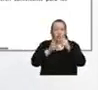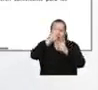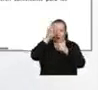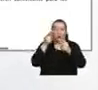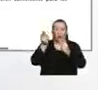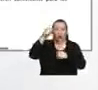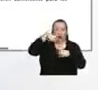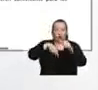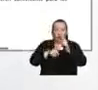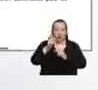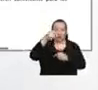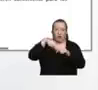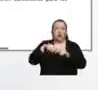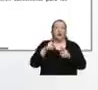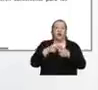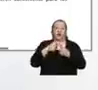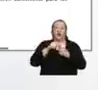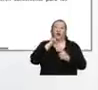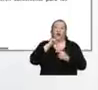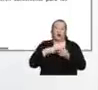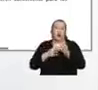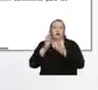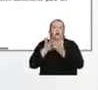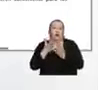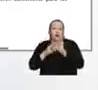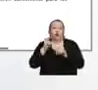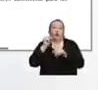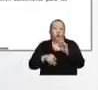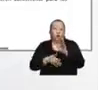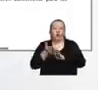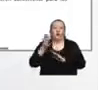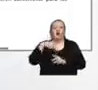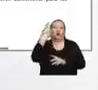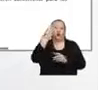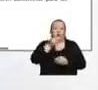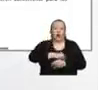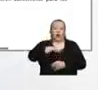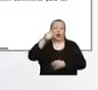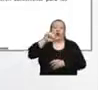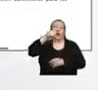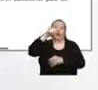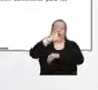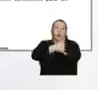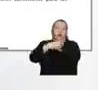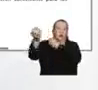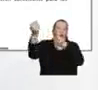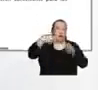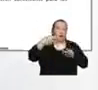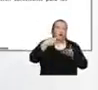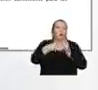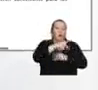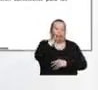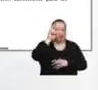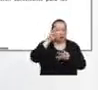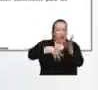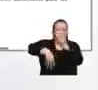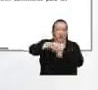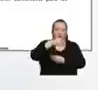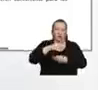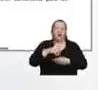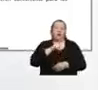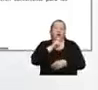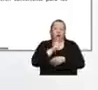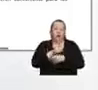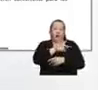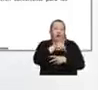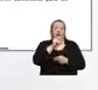esta gente por un lado se acaba la planta por otro lado ustedes mandaban sus plantas un mes que no me venga estos sinvergüenzas decir con mi plata con lo